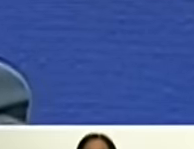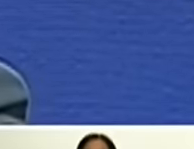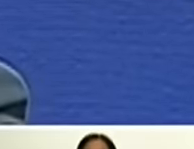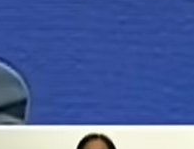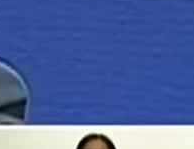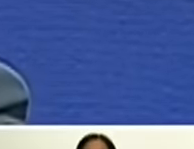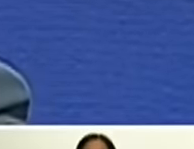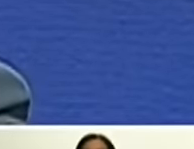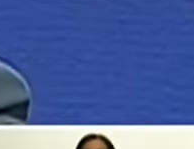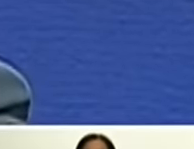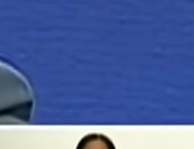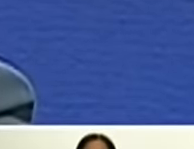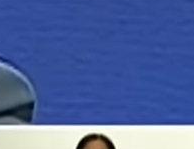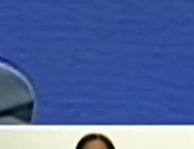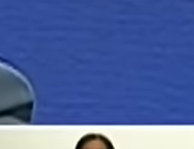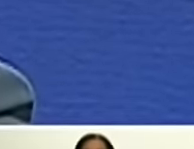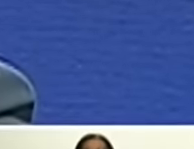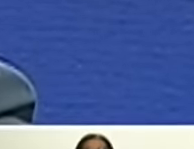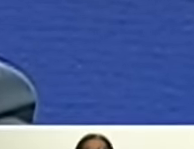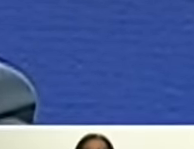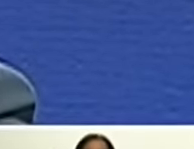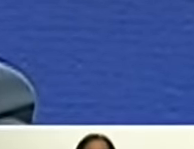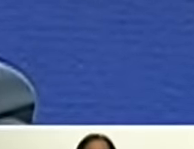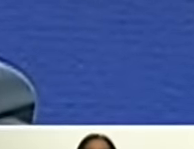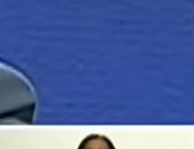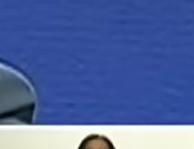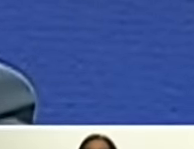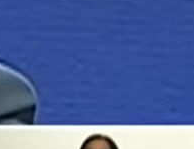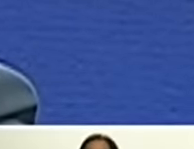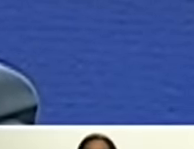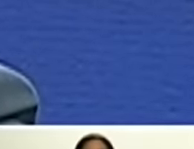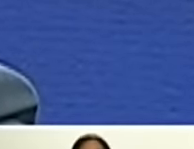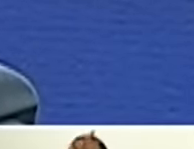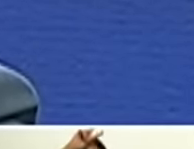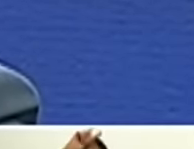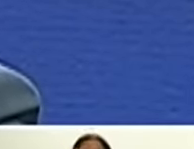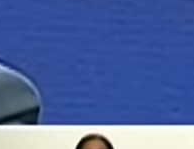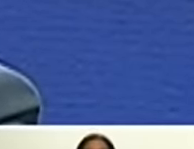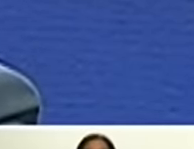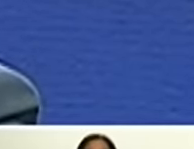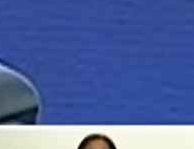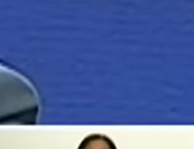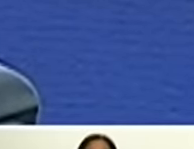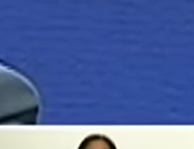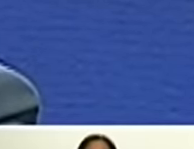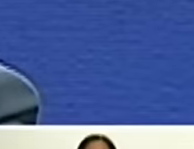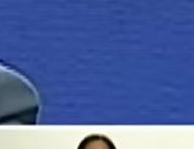en lo que hoy es Colombia, Ecuador, Perú, Bolivia.